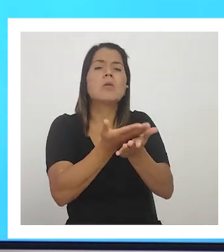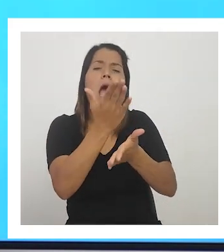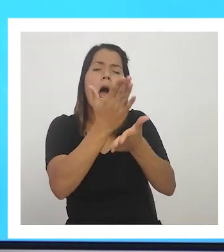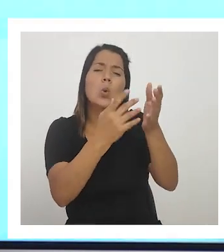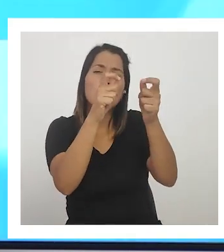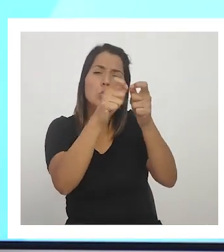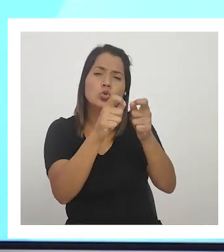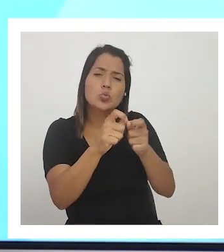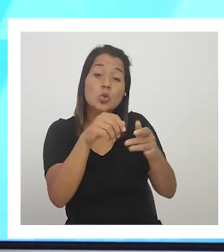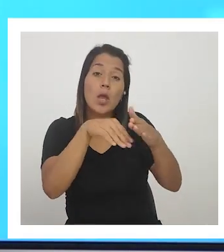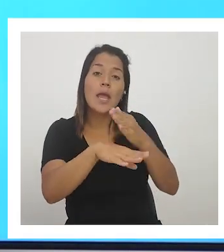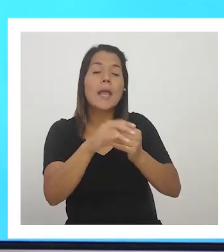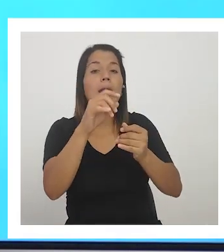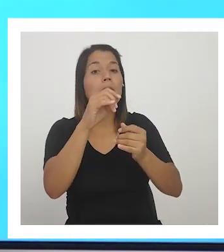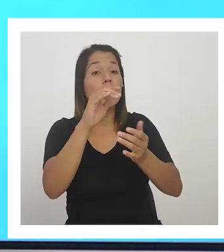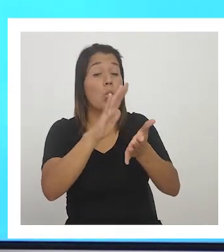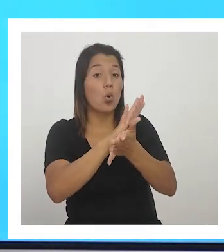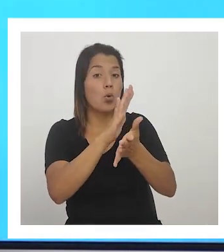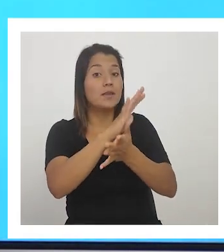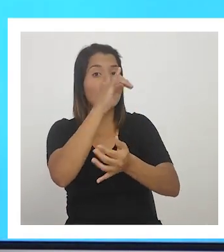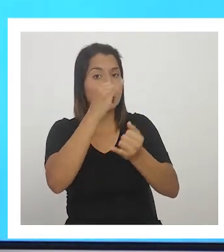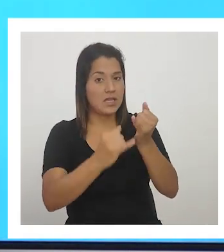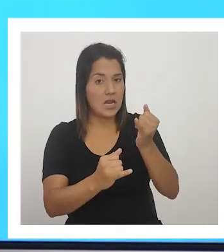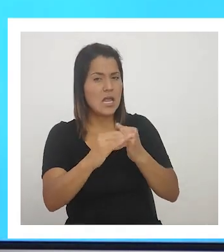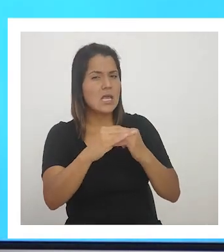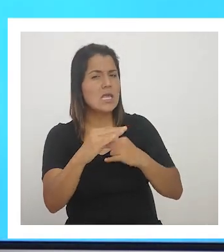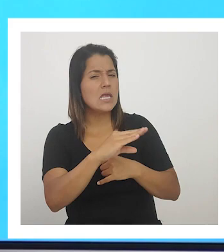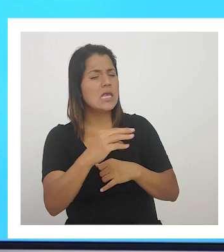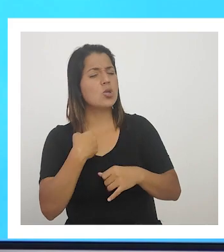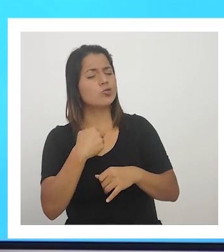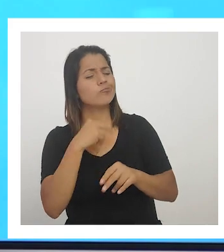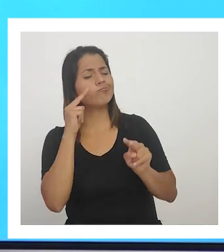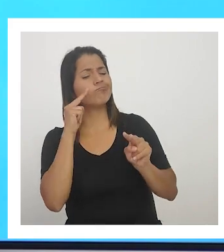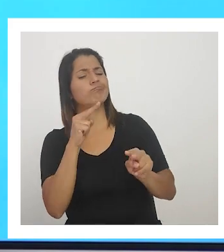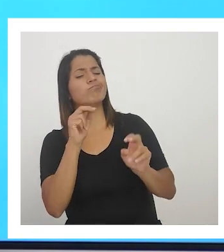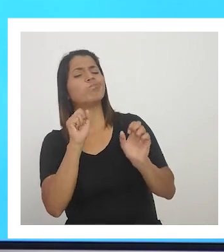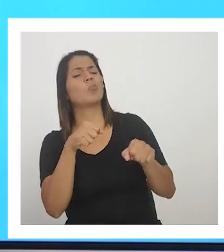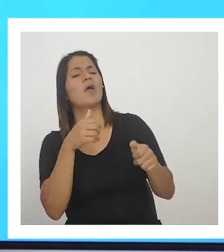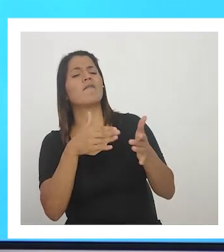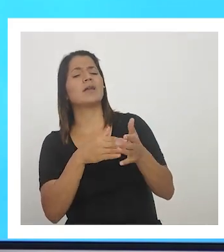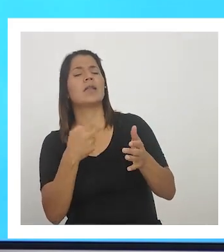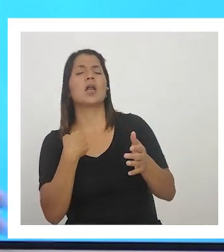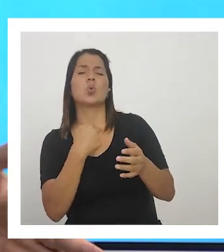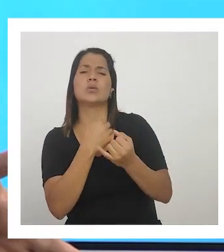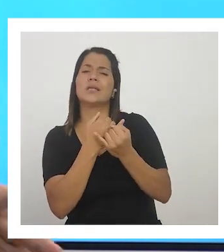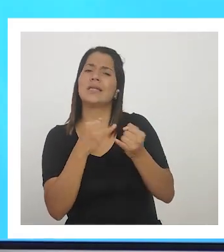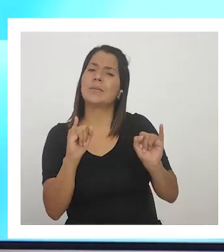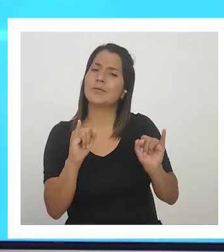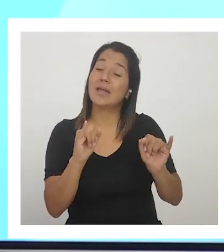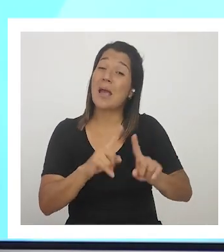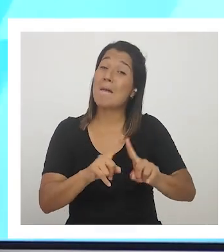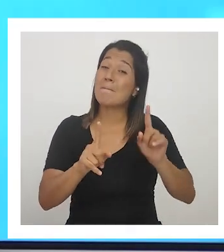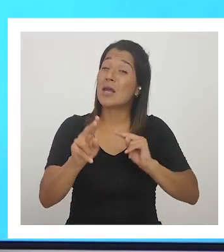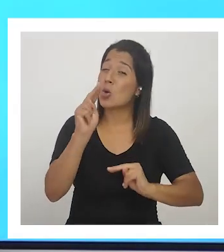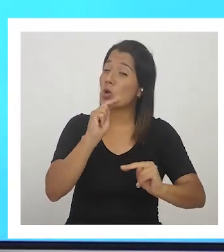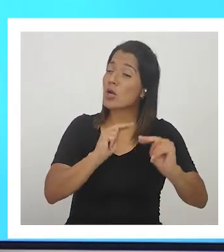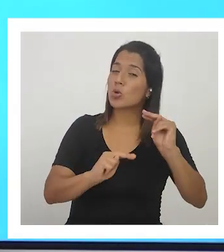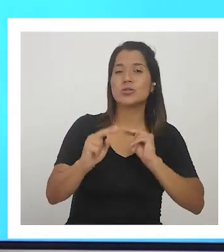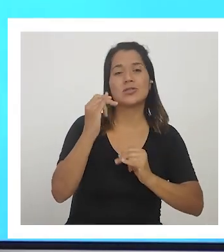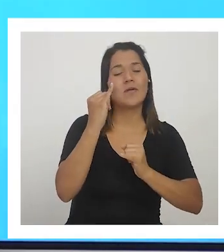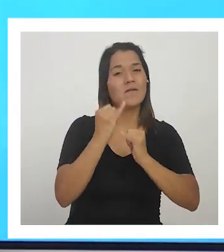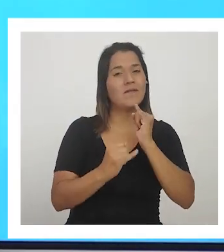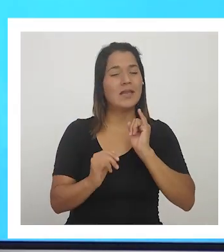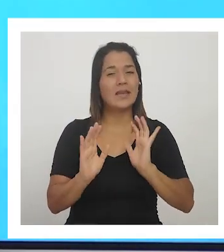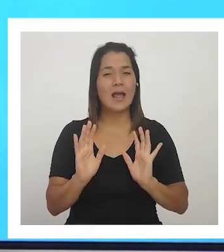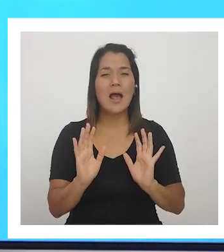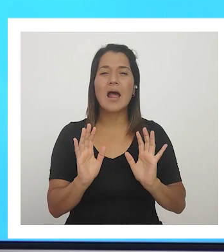que nosotros sí considerábamos que podían estar violentando nuestra autonomía, pero en la negociación final hubo